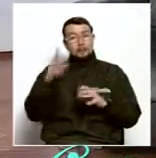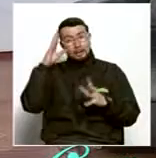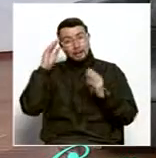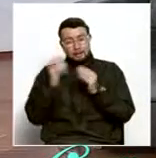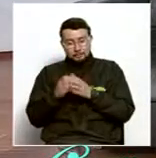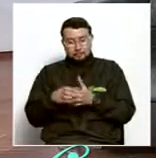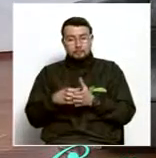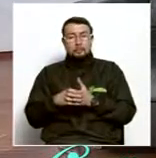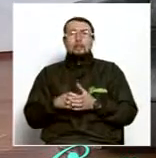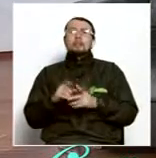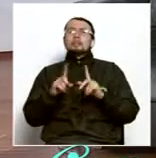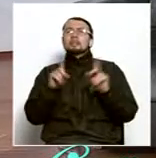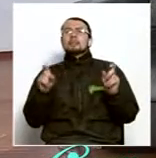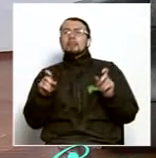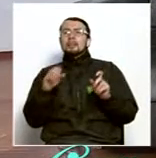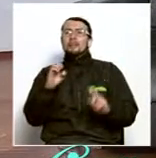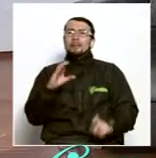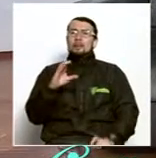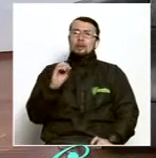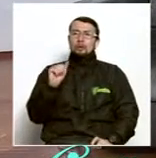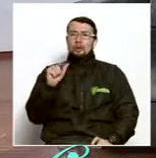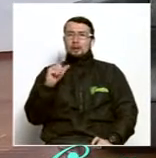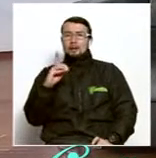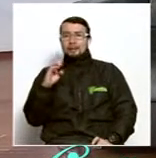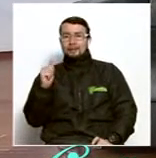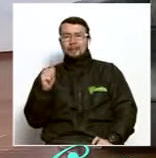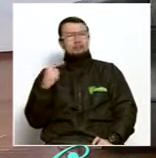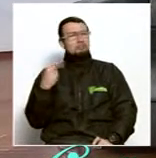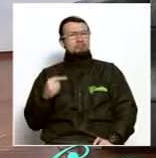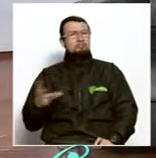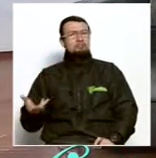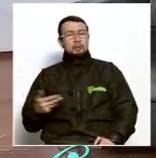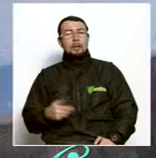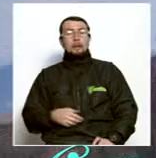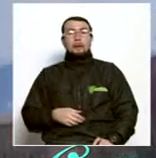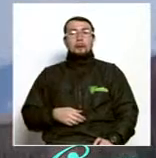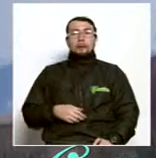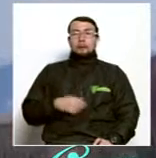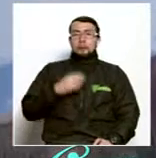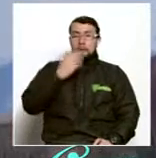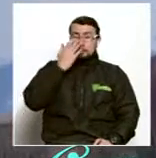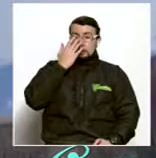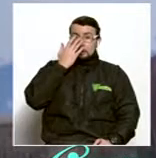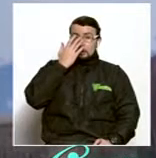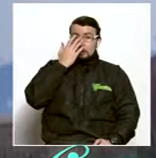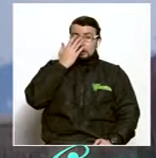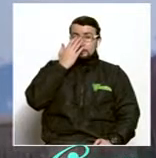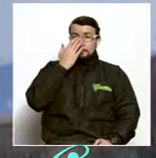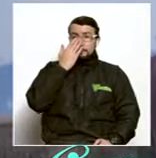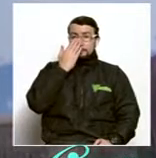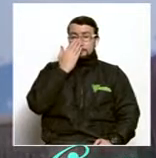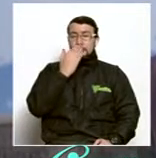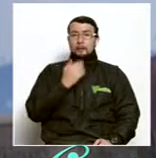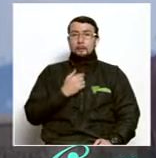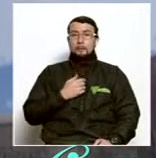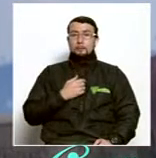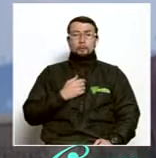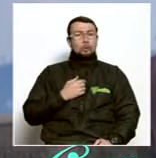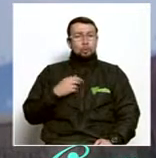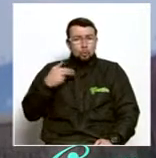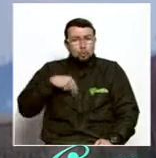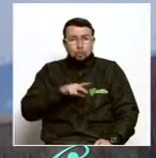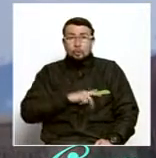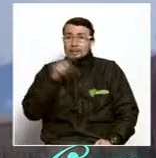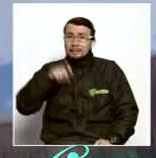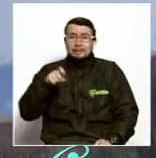se promueve el tema de las ecoaldeas, es que nos surge alimentarnos sanamente. En